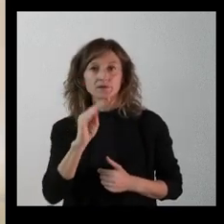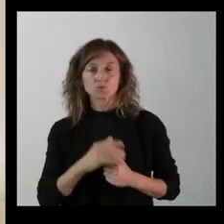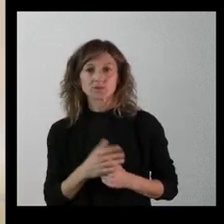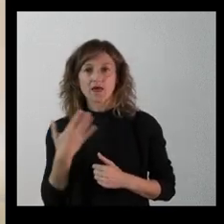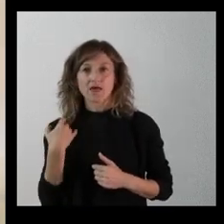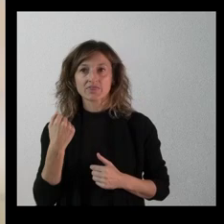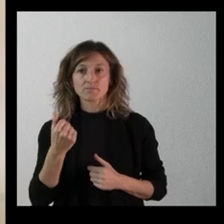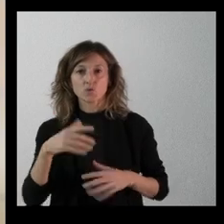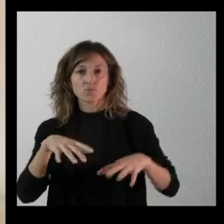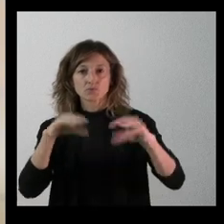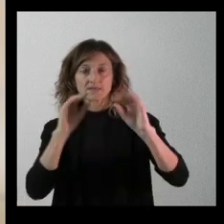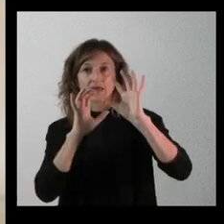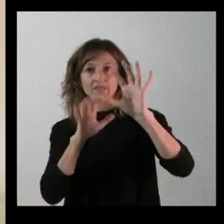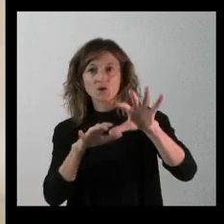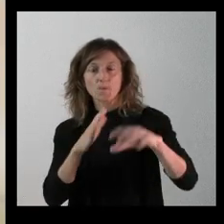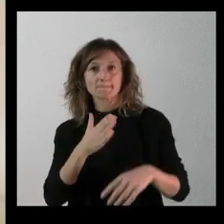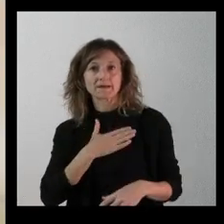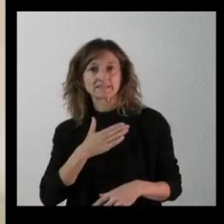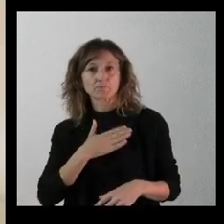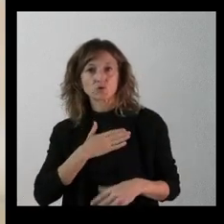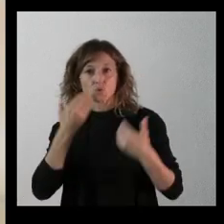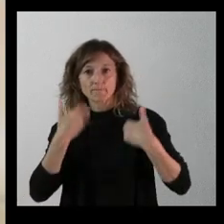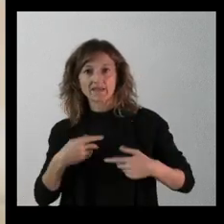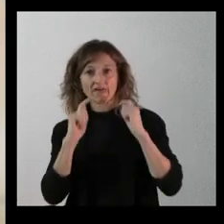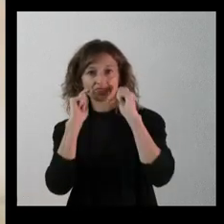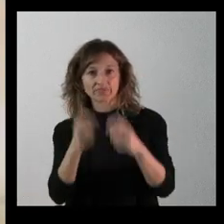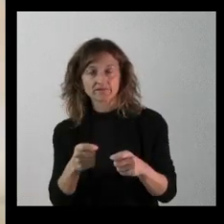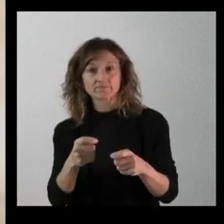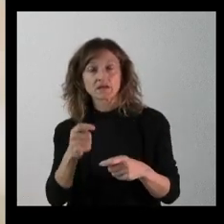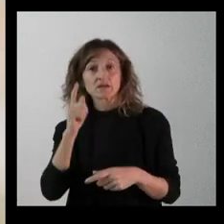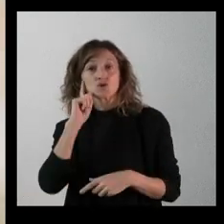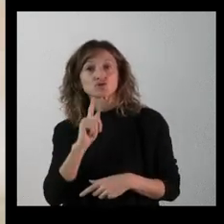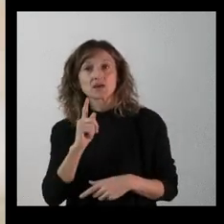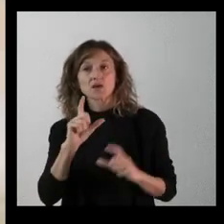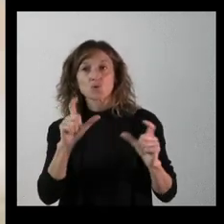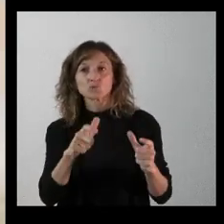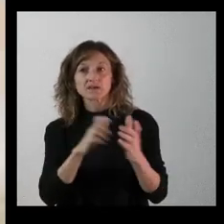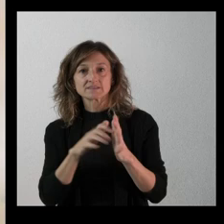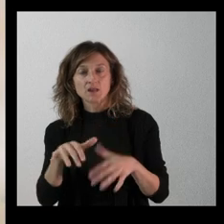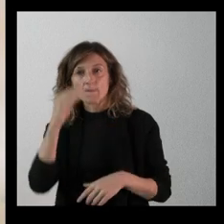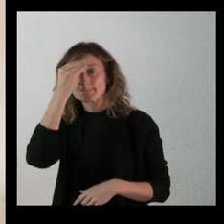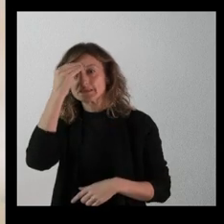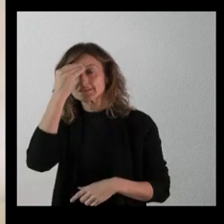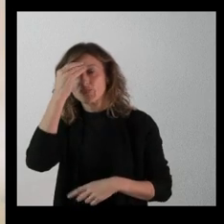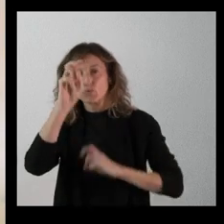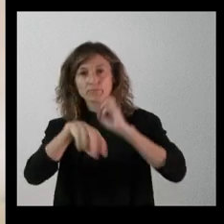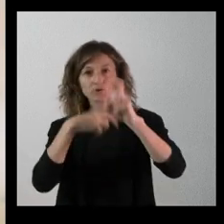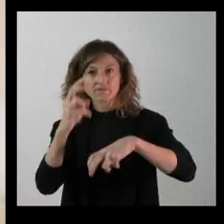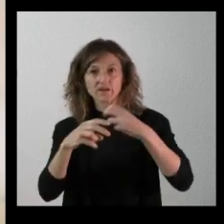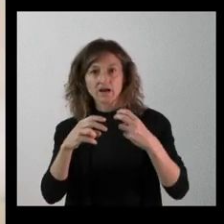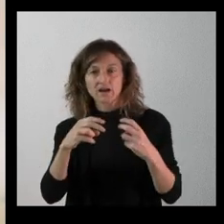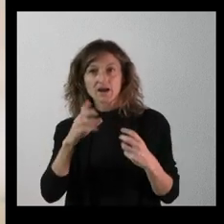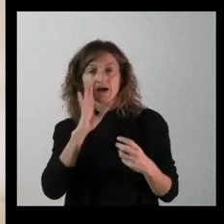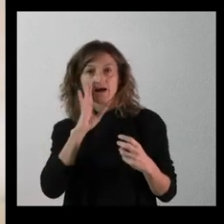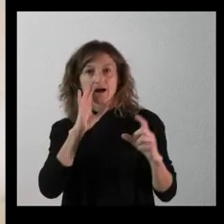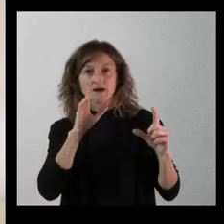ha reconocido a la montaña de León como patrimonio de la humanidad no sé si a raíz de esto la junta de Castilla y león se ha planteado Modificar el mapa que